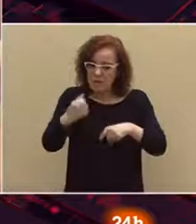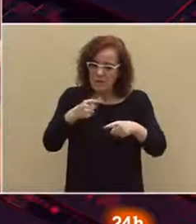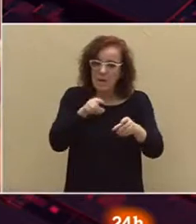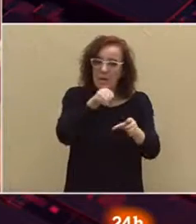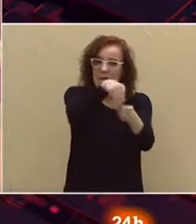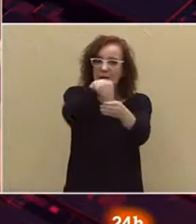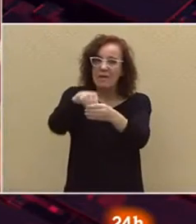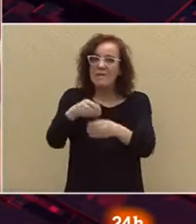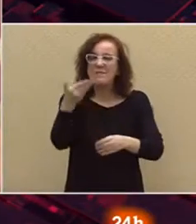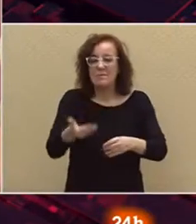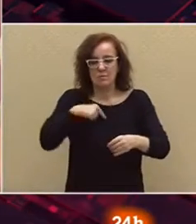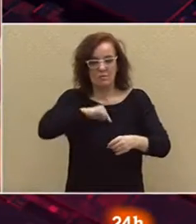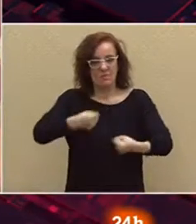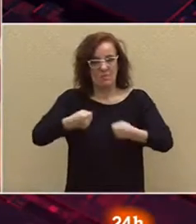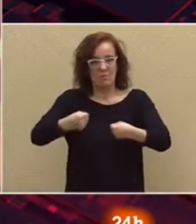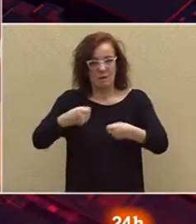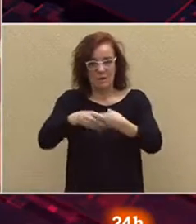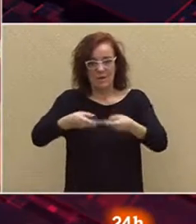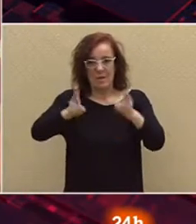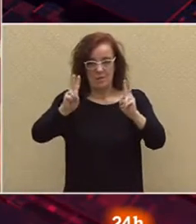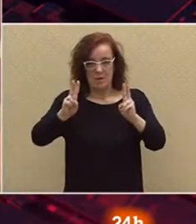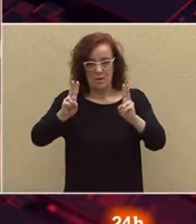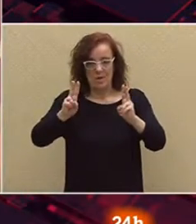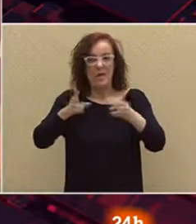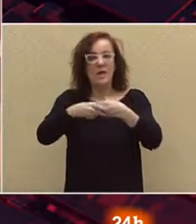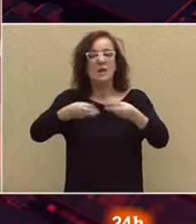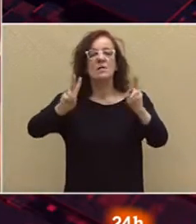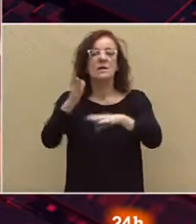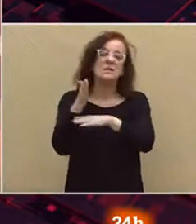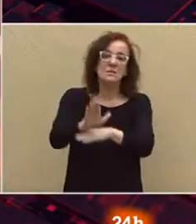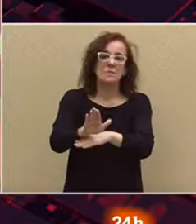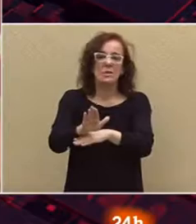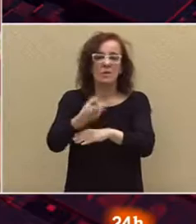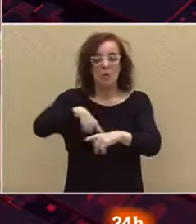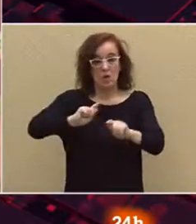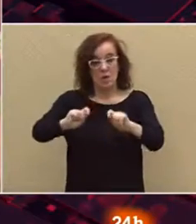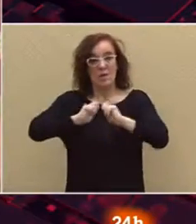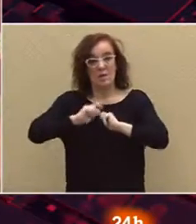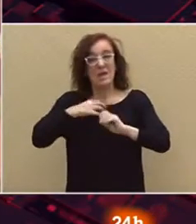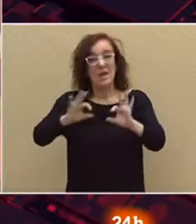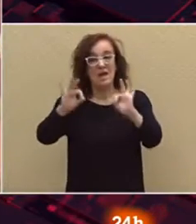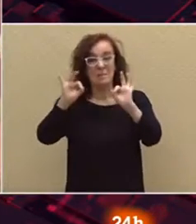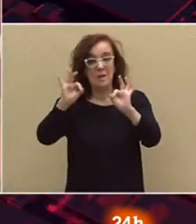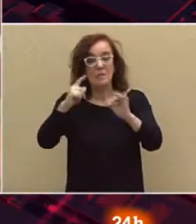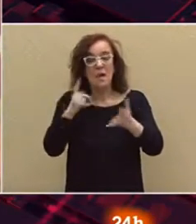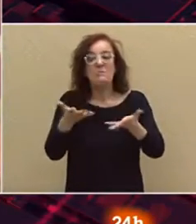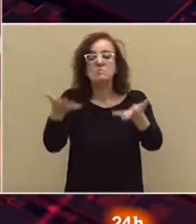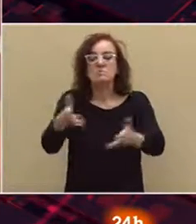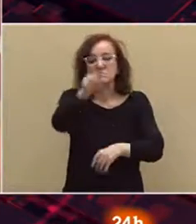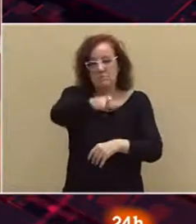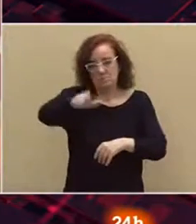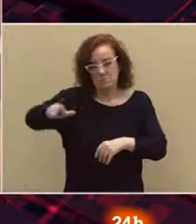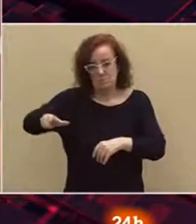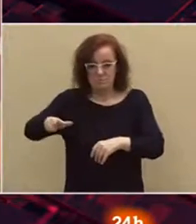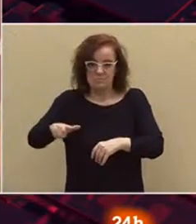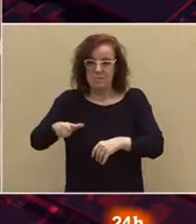fuerte nuestra democracia, esta democracia representativa que nos hemos dado y especialmente para servir a los ciudadanos. Reflexionar